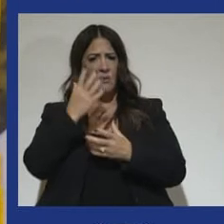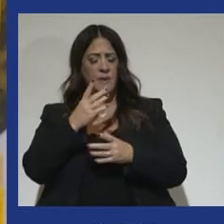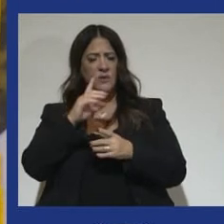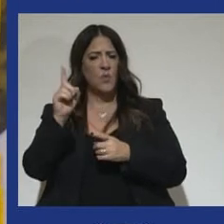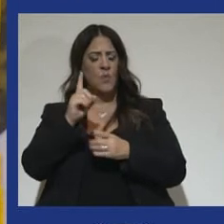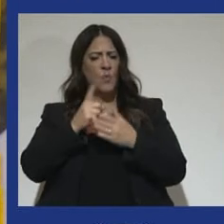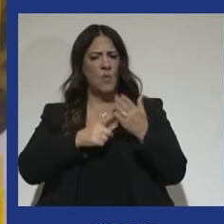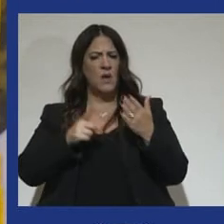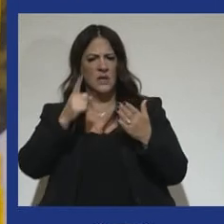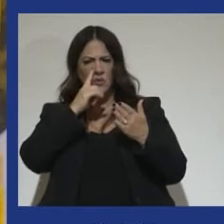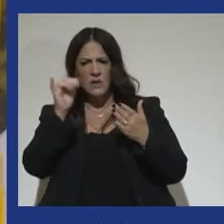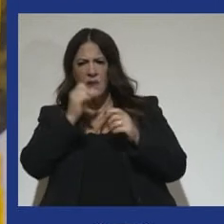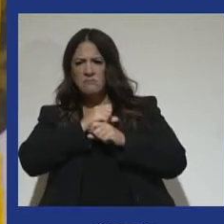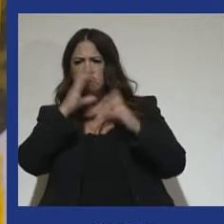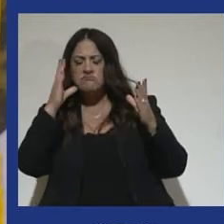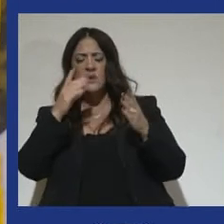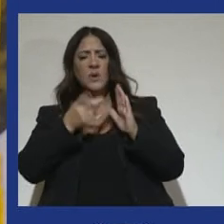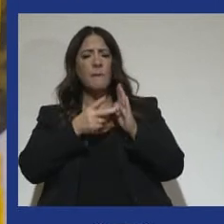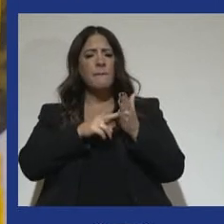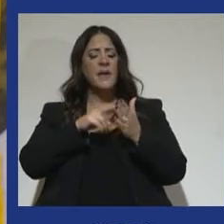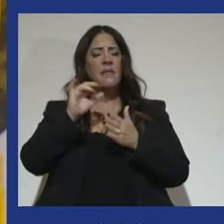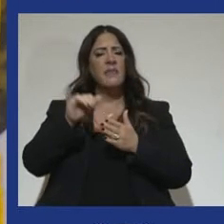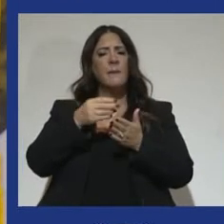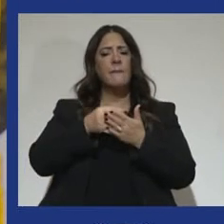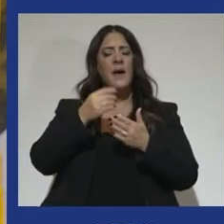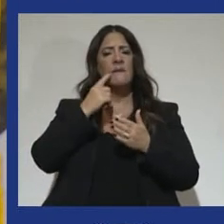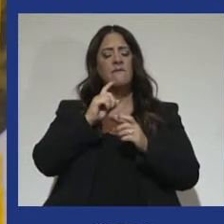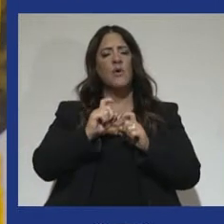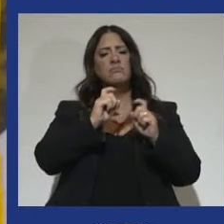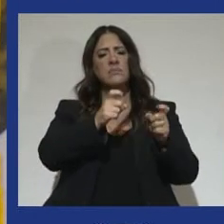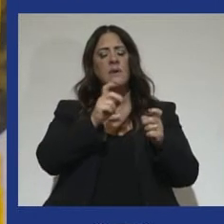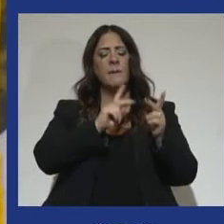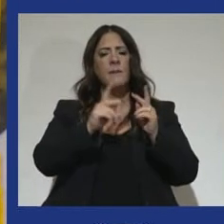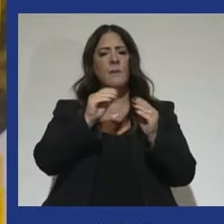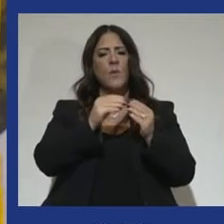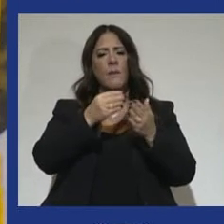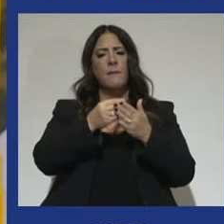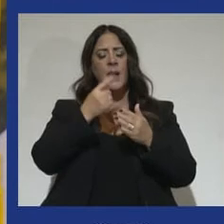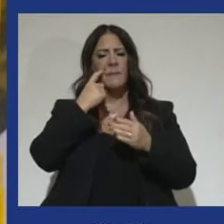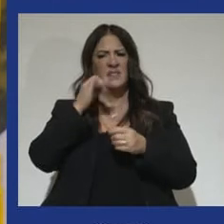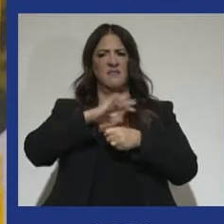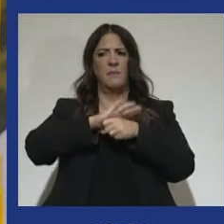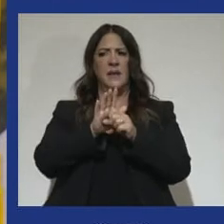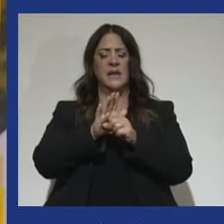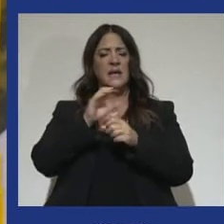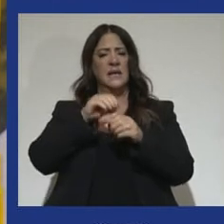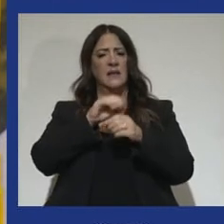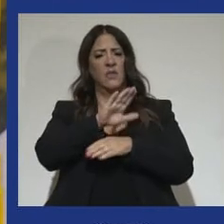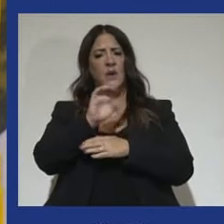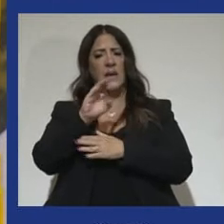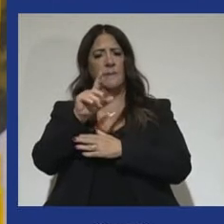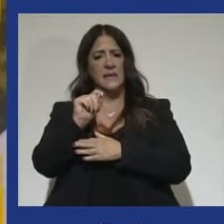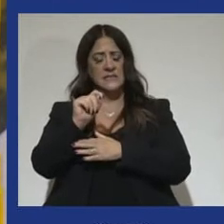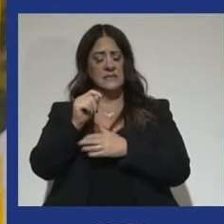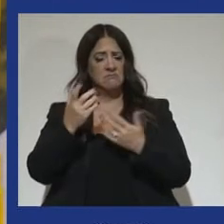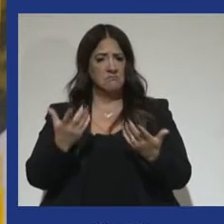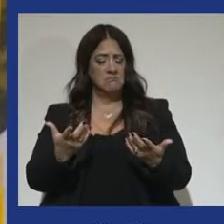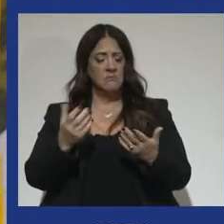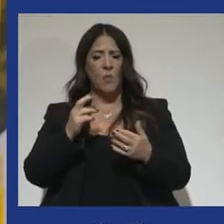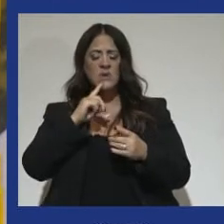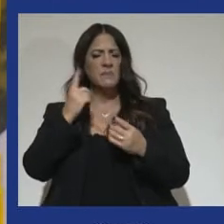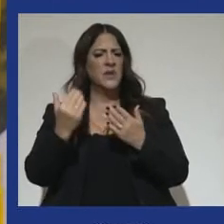quiero saber si hay información acerca de cómo se verá eso si habrá más costos de pandemia o